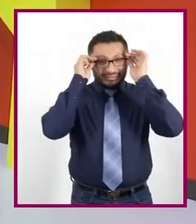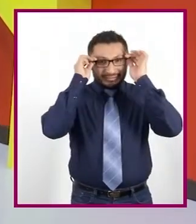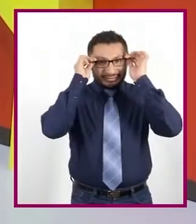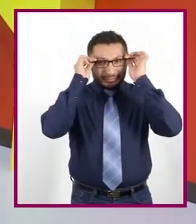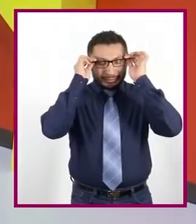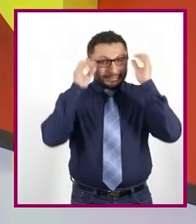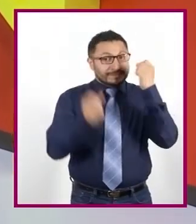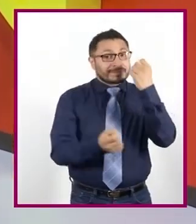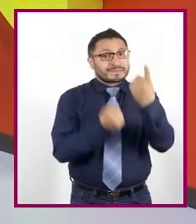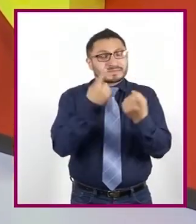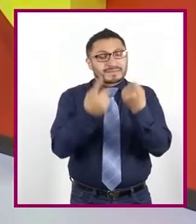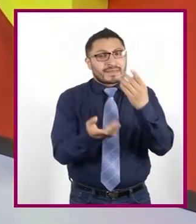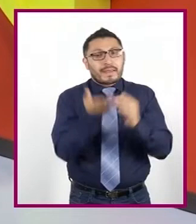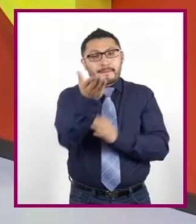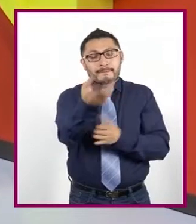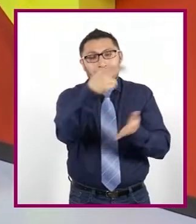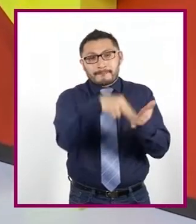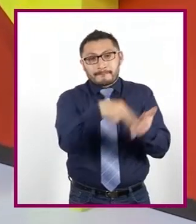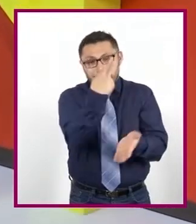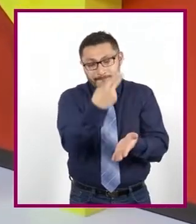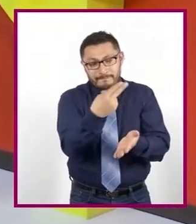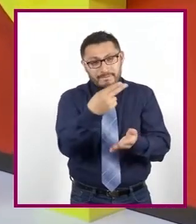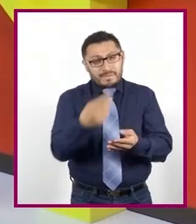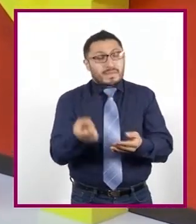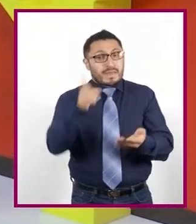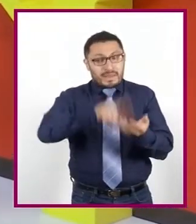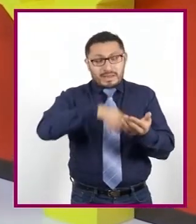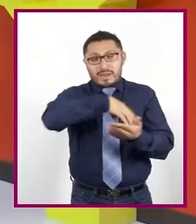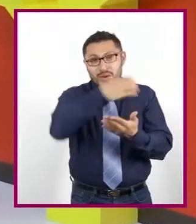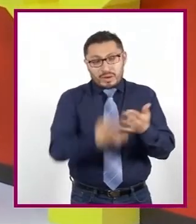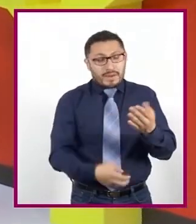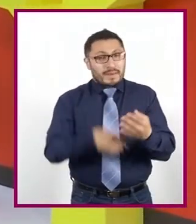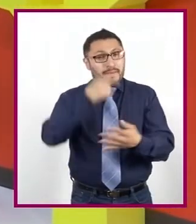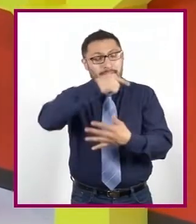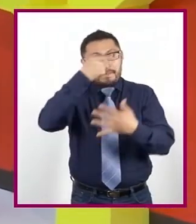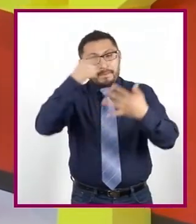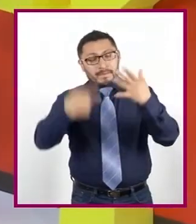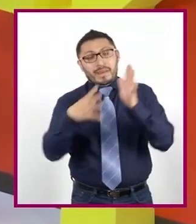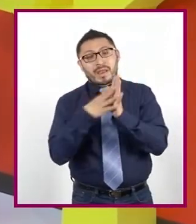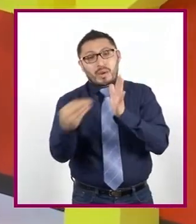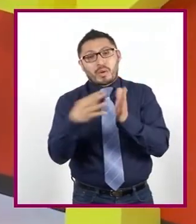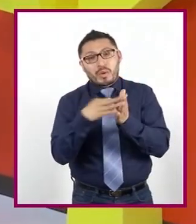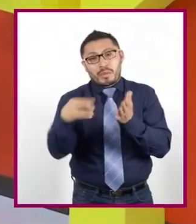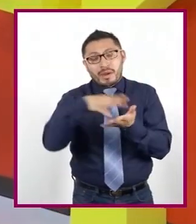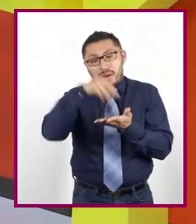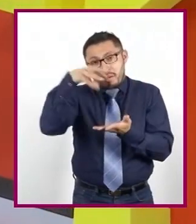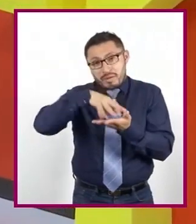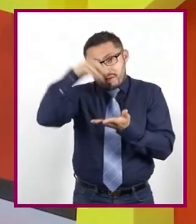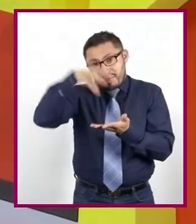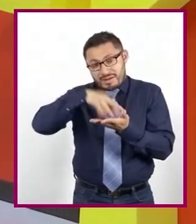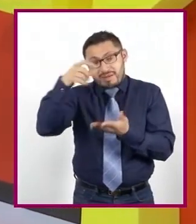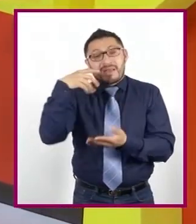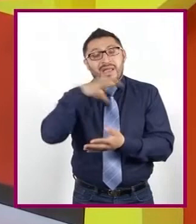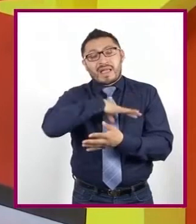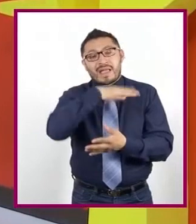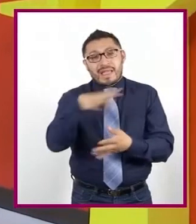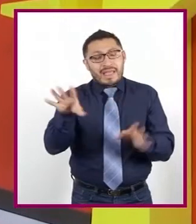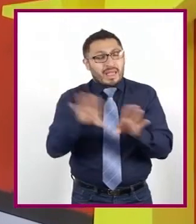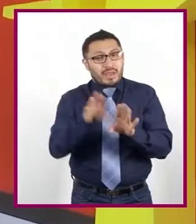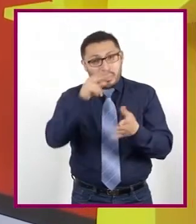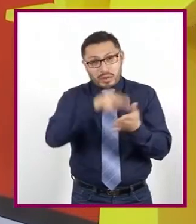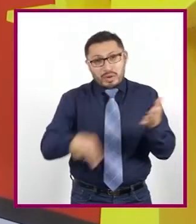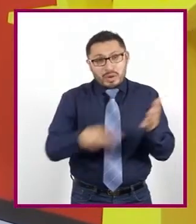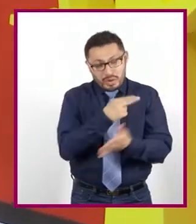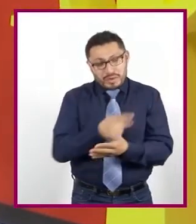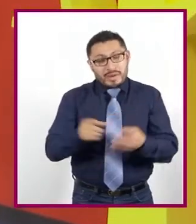algunos casos se piden firmas, no solo en un contrato, sino en varias copias de este que en general no solo se firman